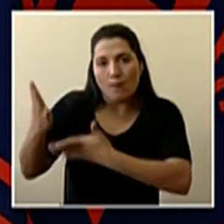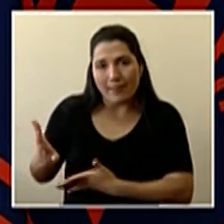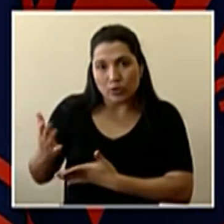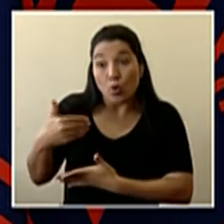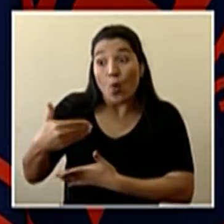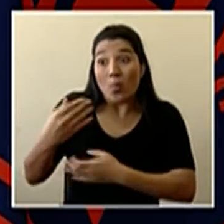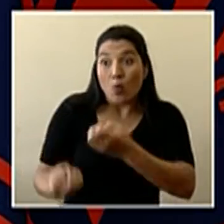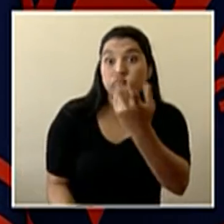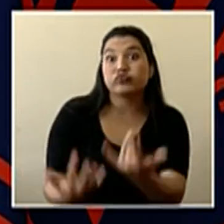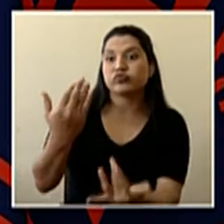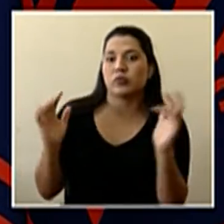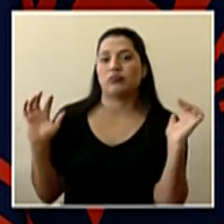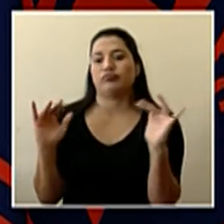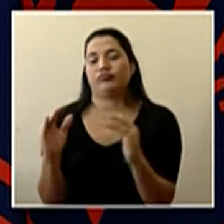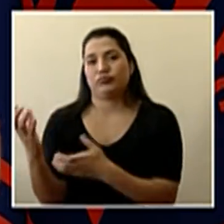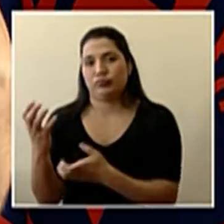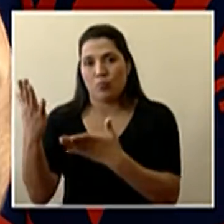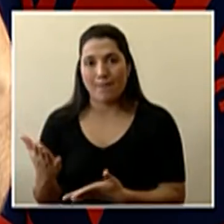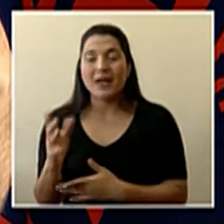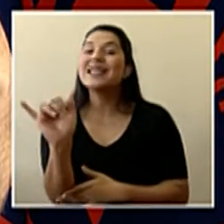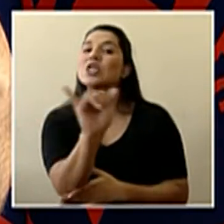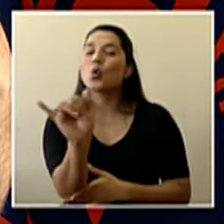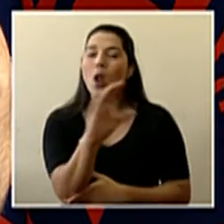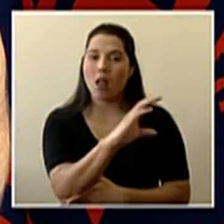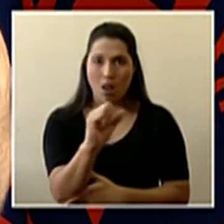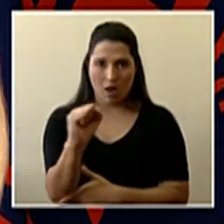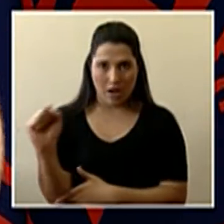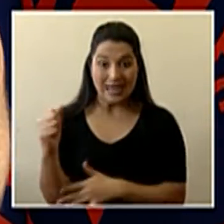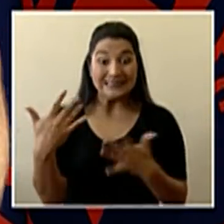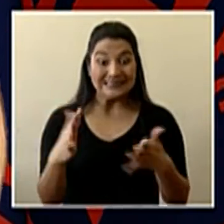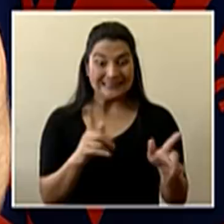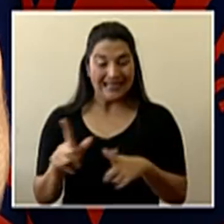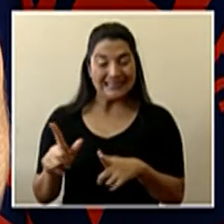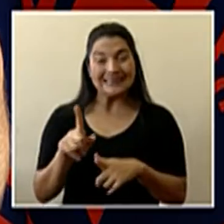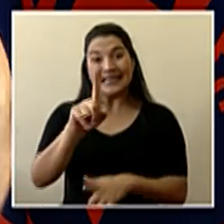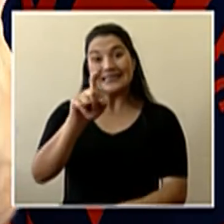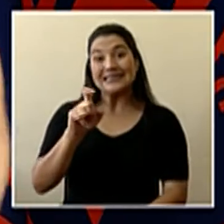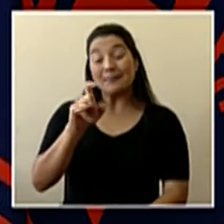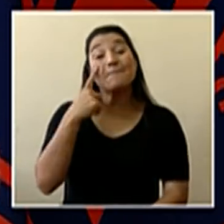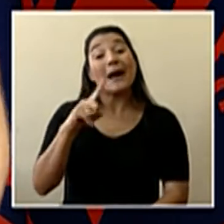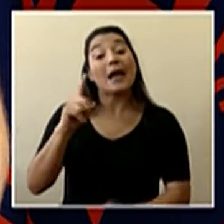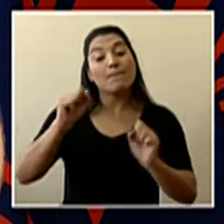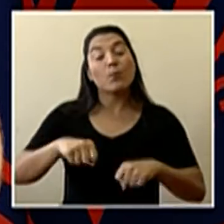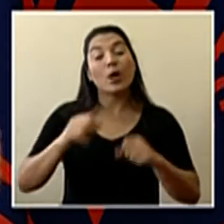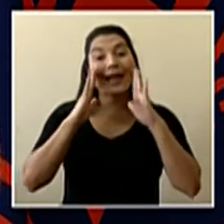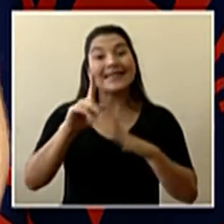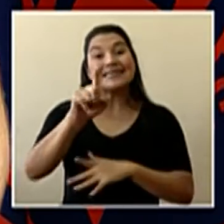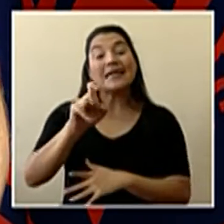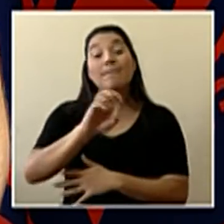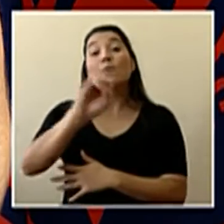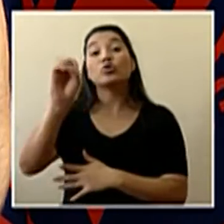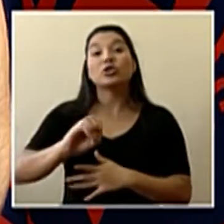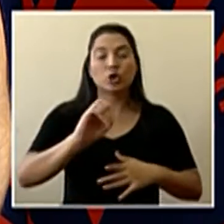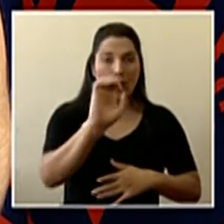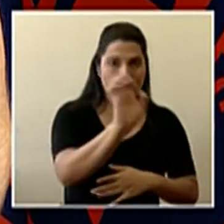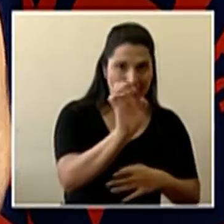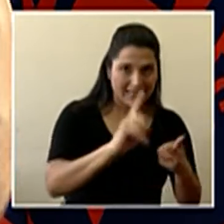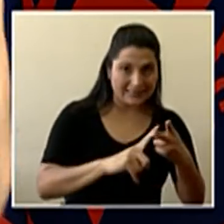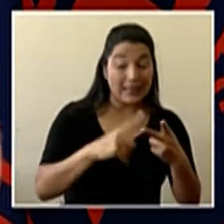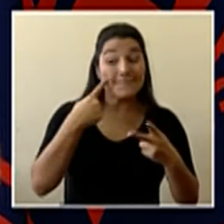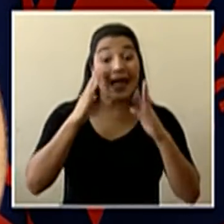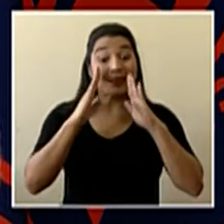está enfocada 100% en la atención de emergencias usuales, que son el 60%, en la atención de pacientes COVID que vienen de la